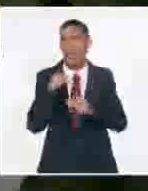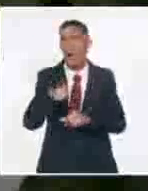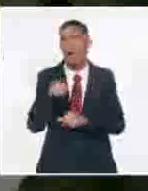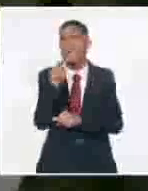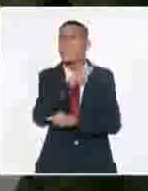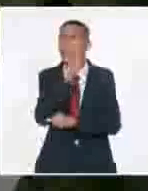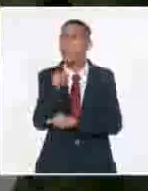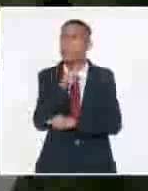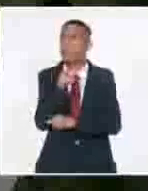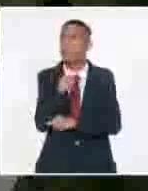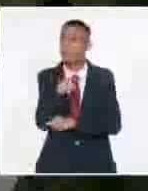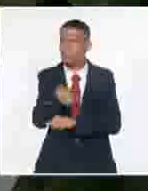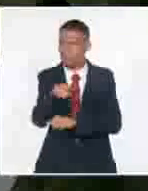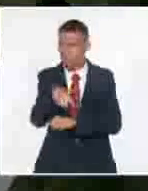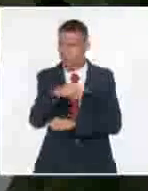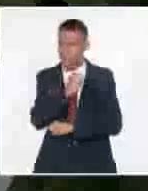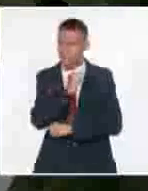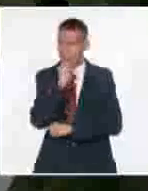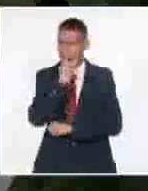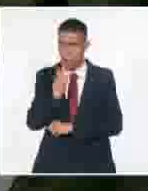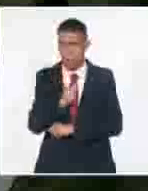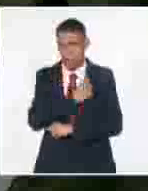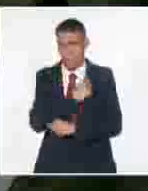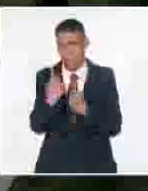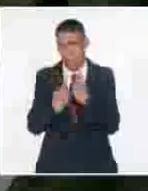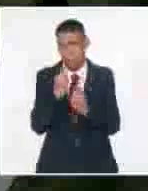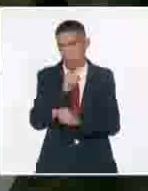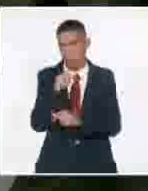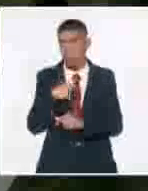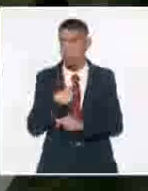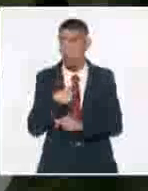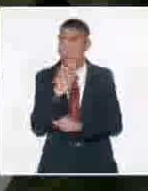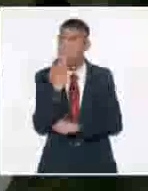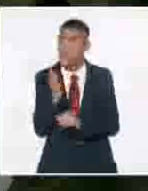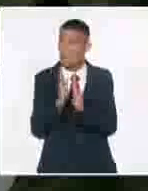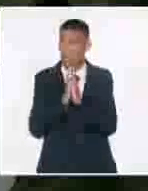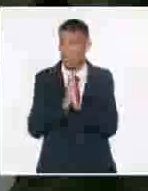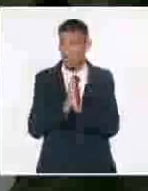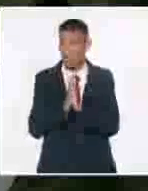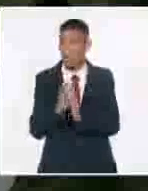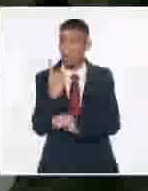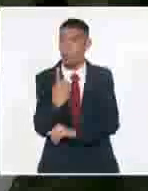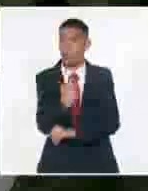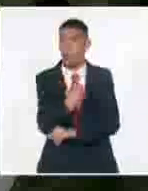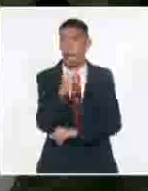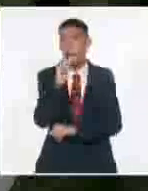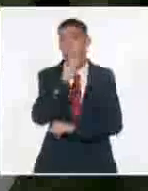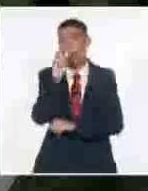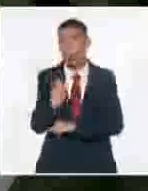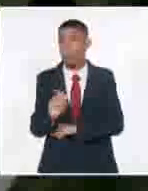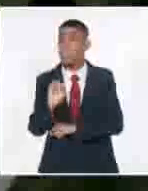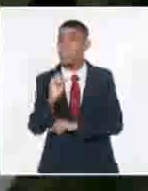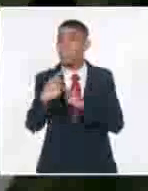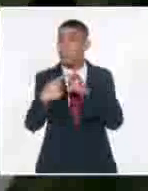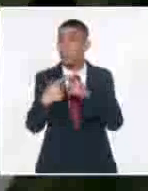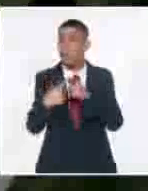de preguntas y respuestas. Ruego a cada quien, a cada corresponsal, presentarse